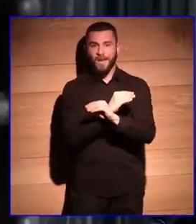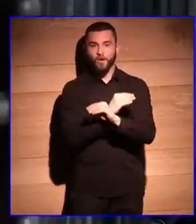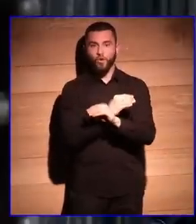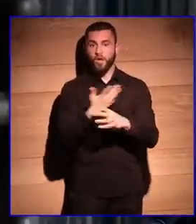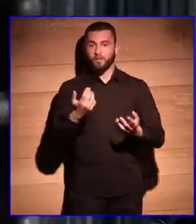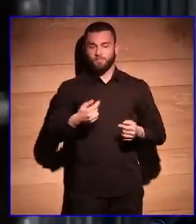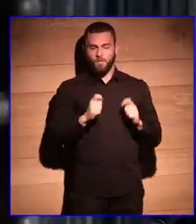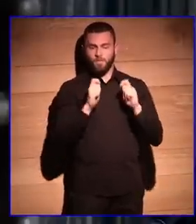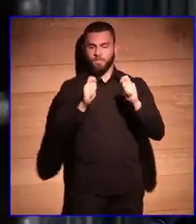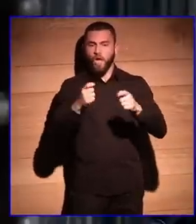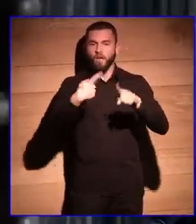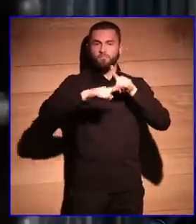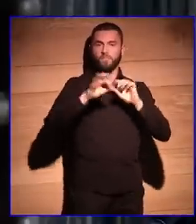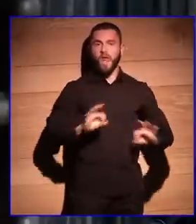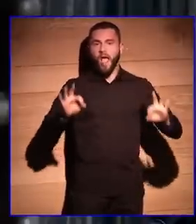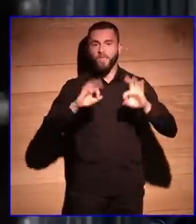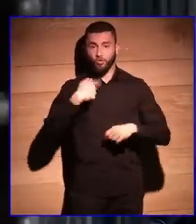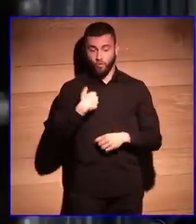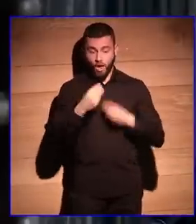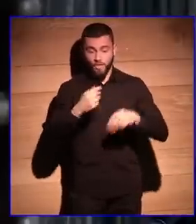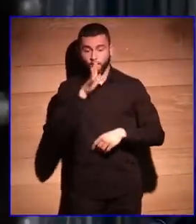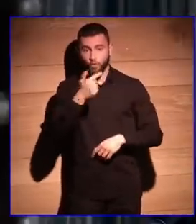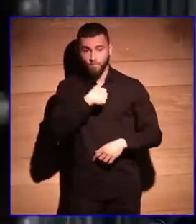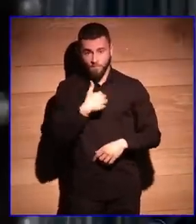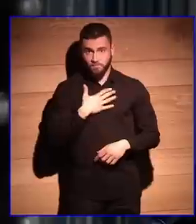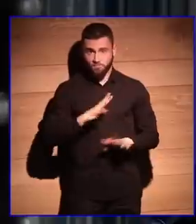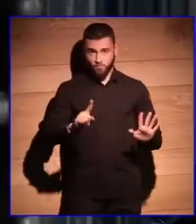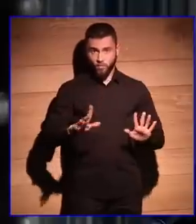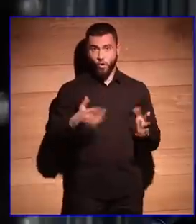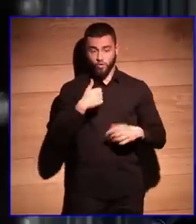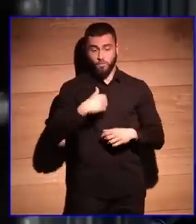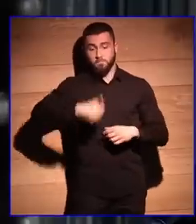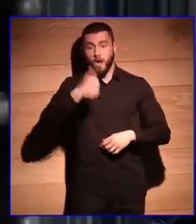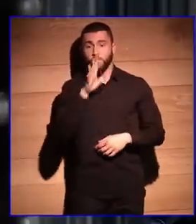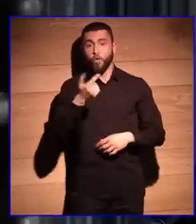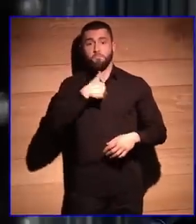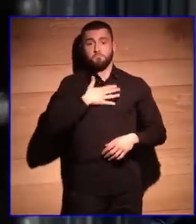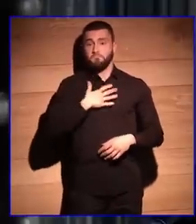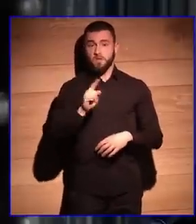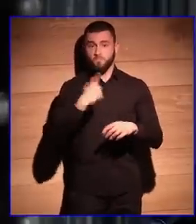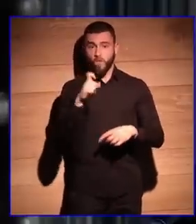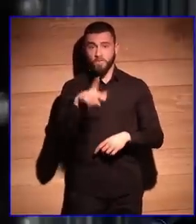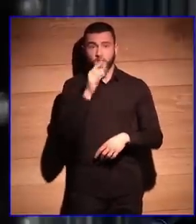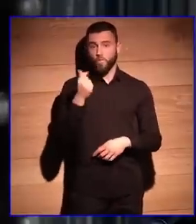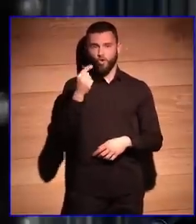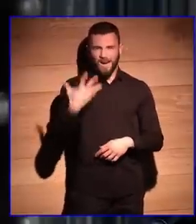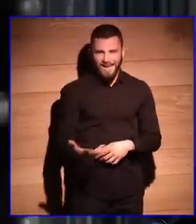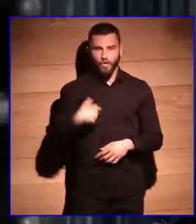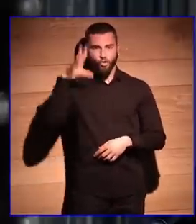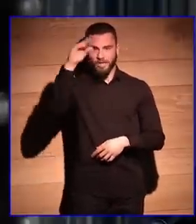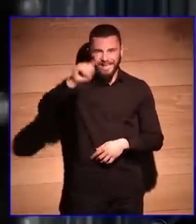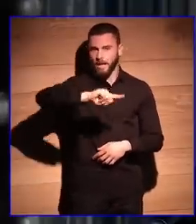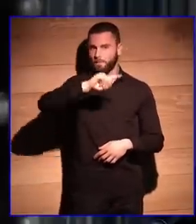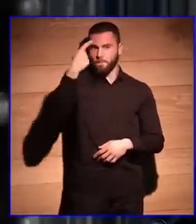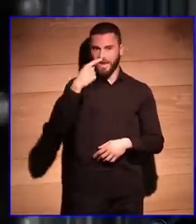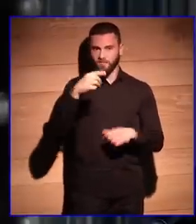perfecto. Es, yo no estoy haciendo esto por mí. De hecho, yo no tendría por qué hacer nada más por mí porque ya soy rico, soy el hombre más inteligente del mundo. No necesito